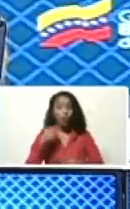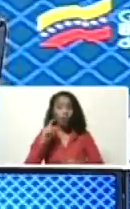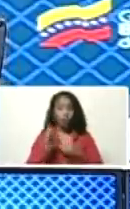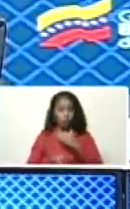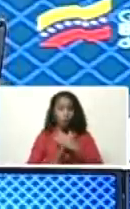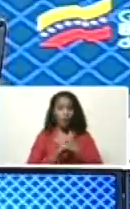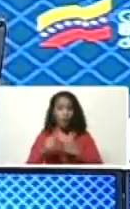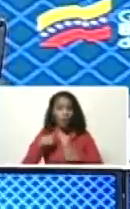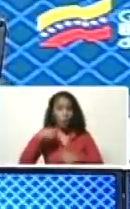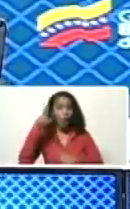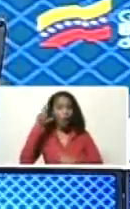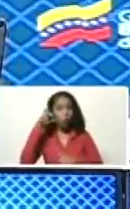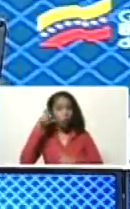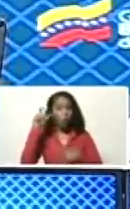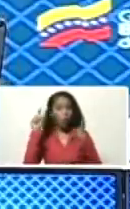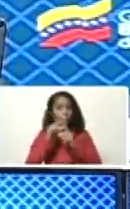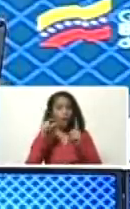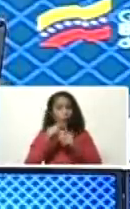esa consigna